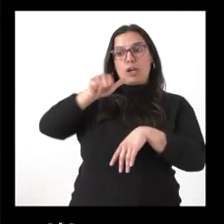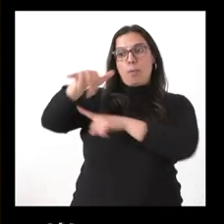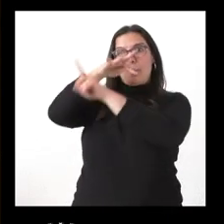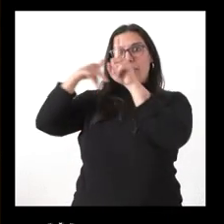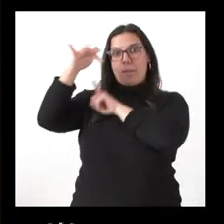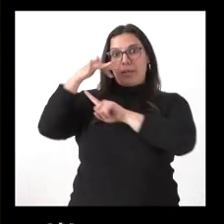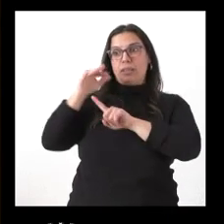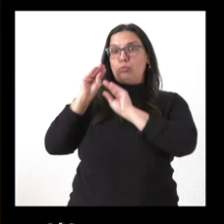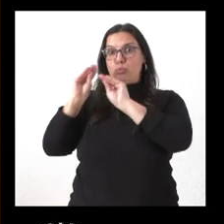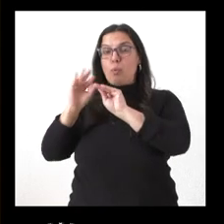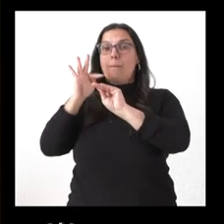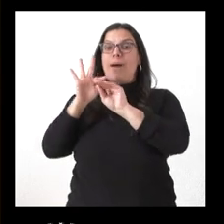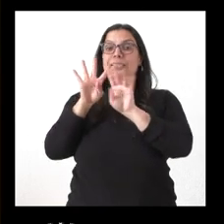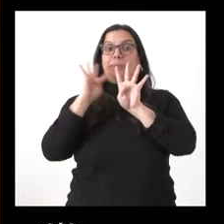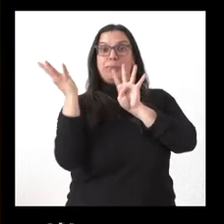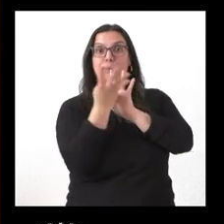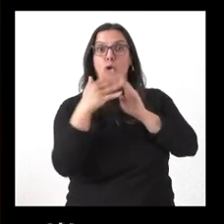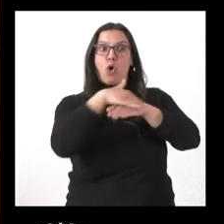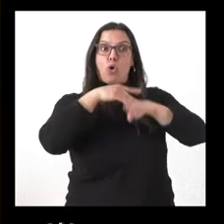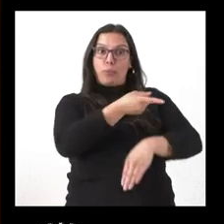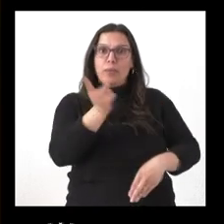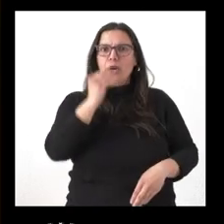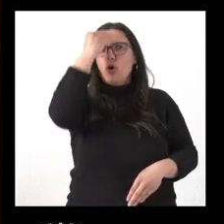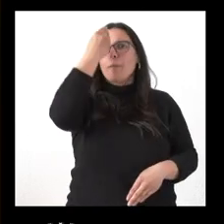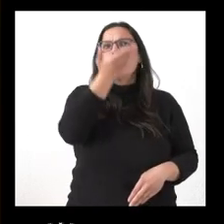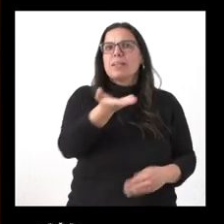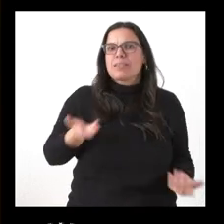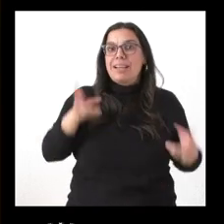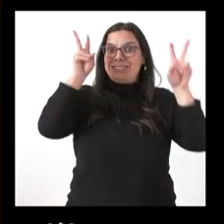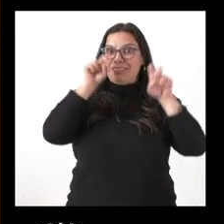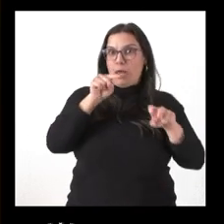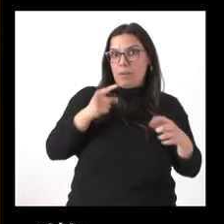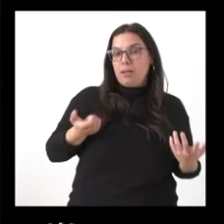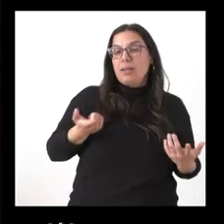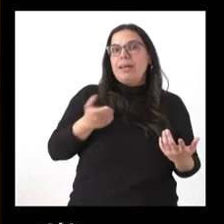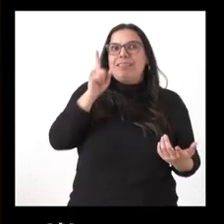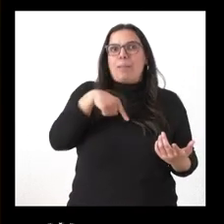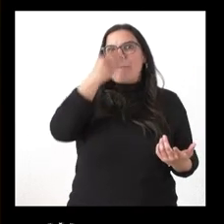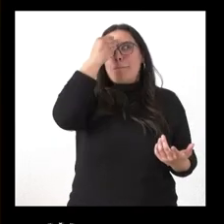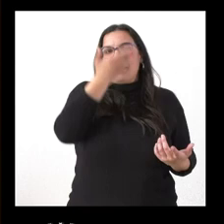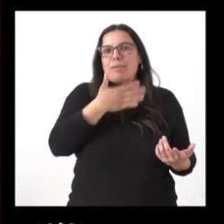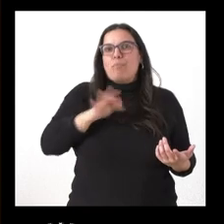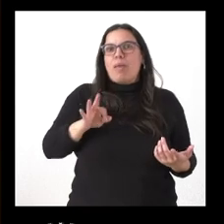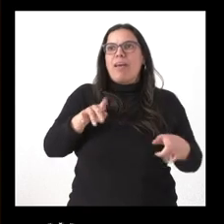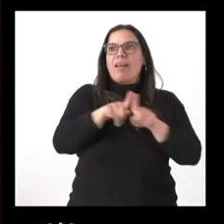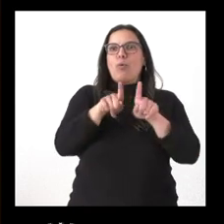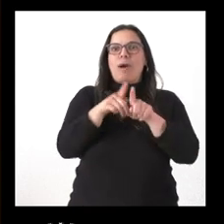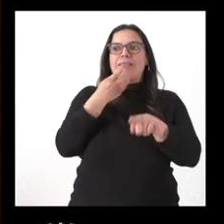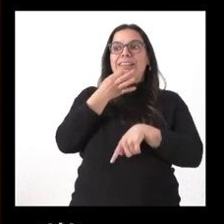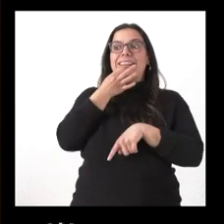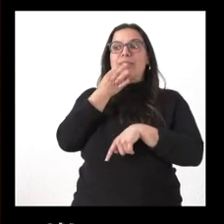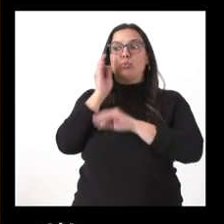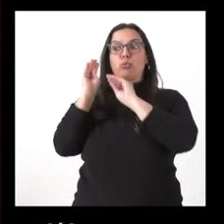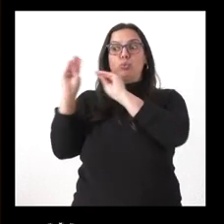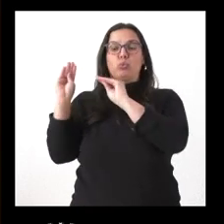el gobierno en su conjunto piensa sobre esta sobre esta cuestión y si entienden que se puede generar hay no sé